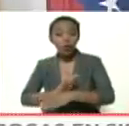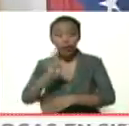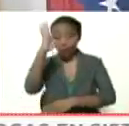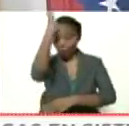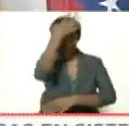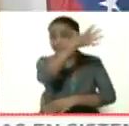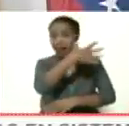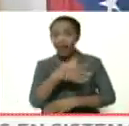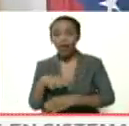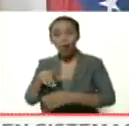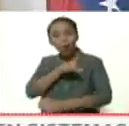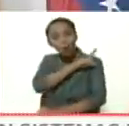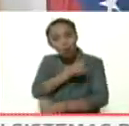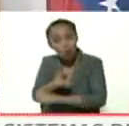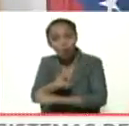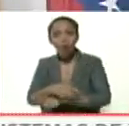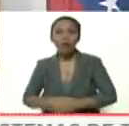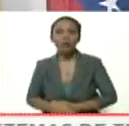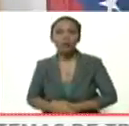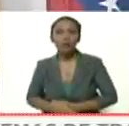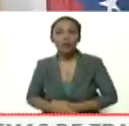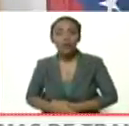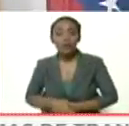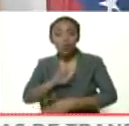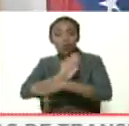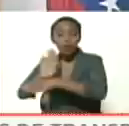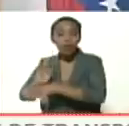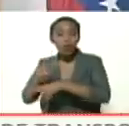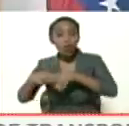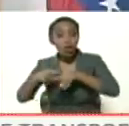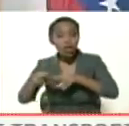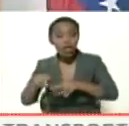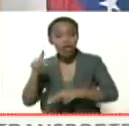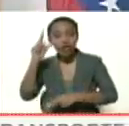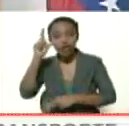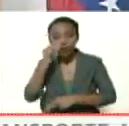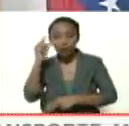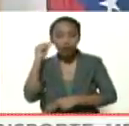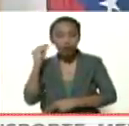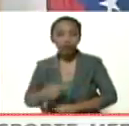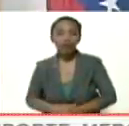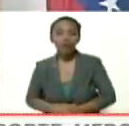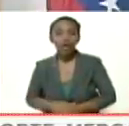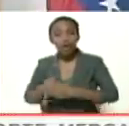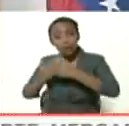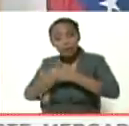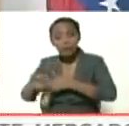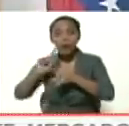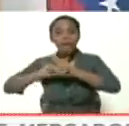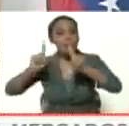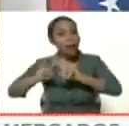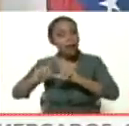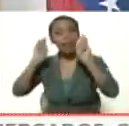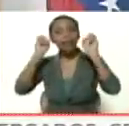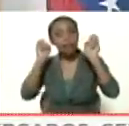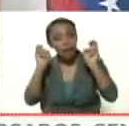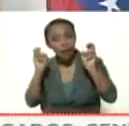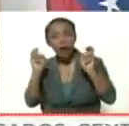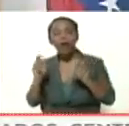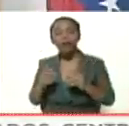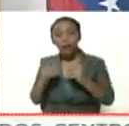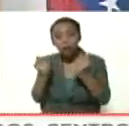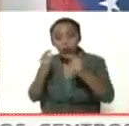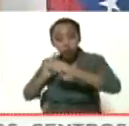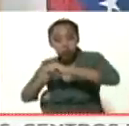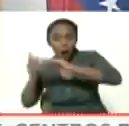cumpla, cuidando a nuestros niños, a nuestras niñas, avanzando en distintos temas. En el tema del despistaje,